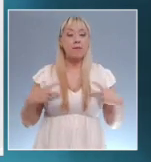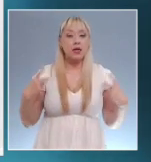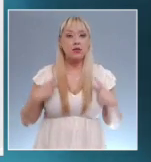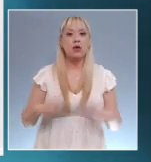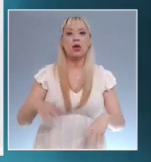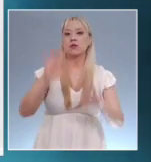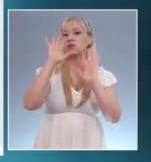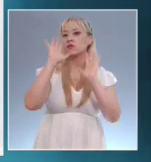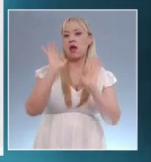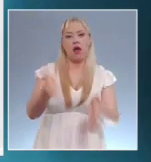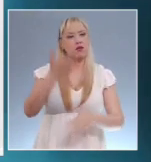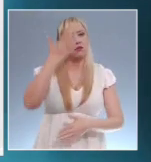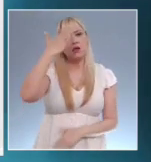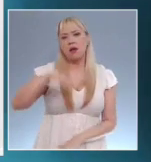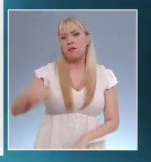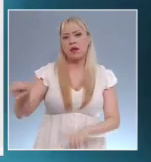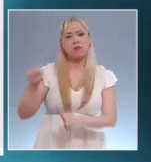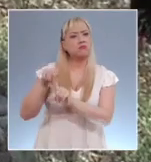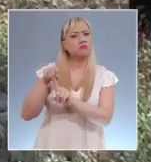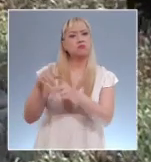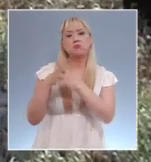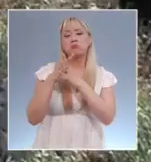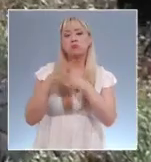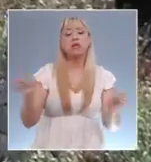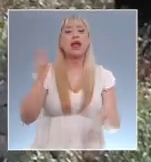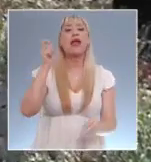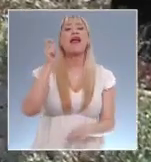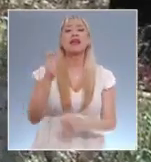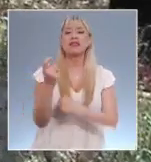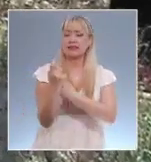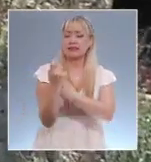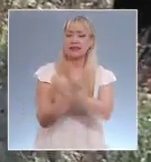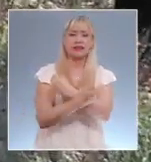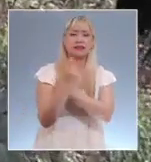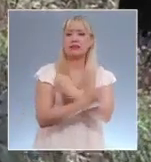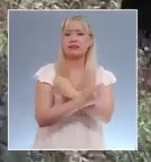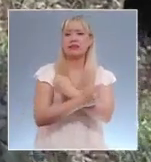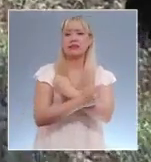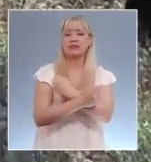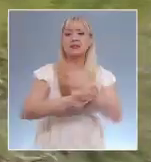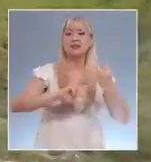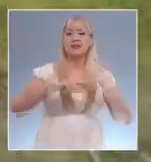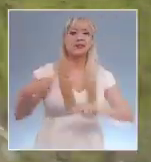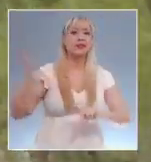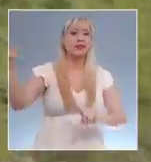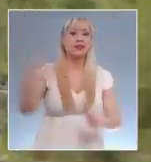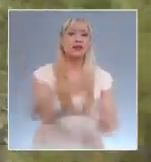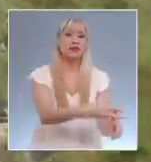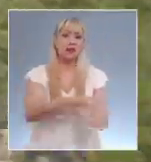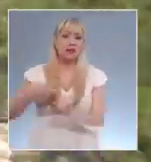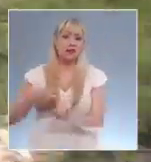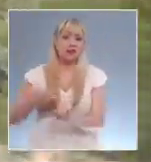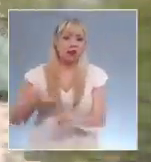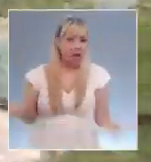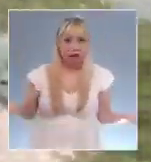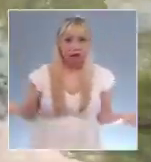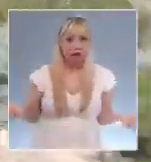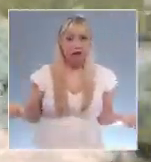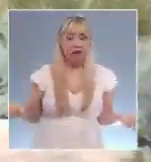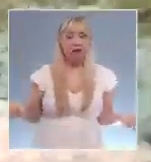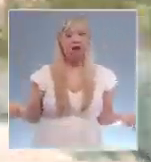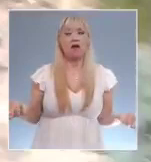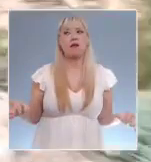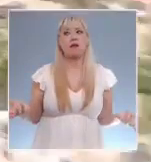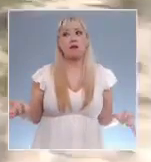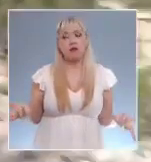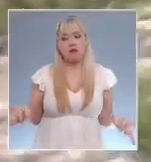en automático que está privada de su libertad. Señaló que dadas las diversas conductas delictivas que rodean a la desaparición de personas,